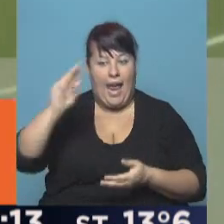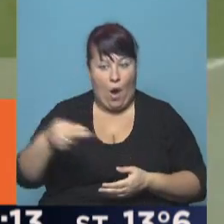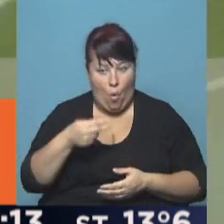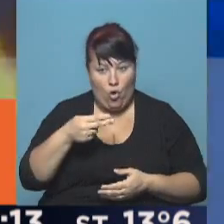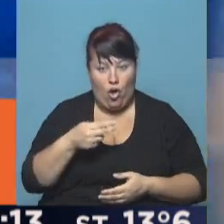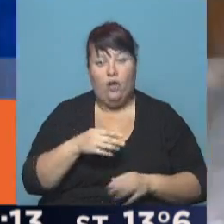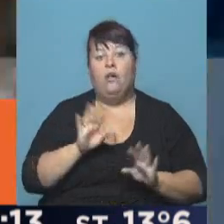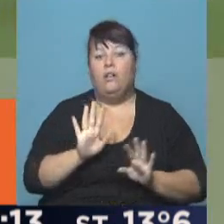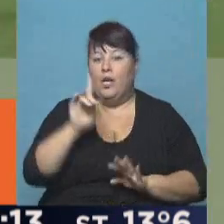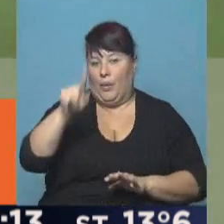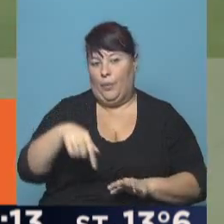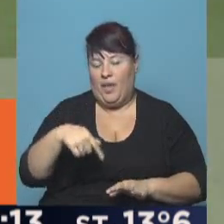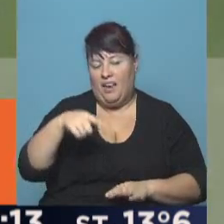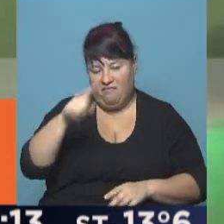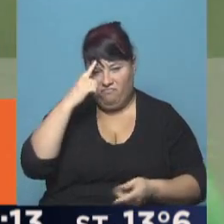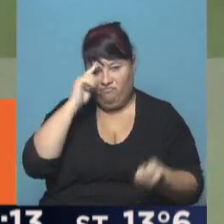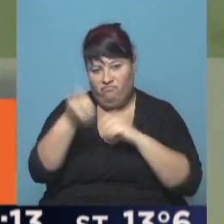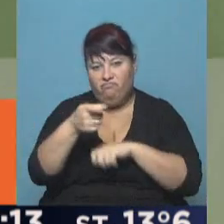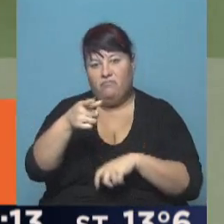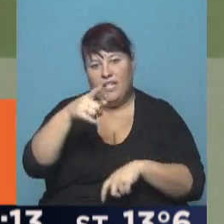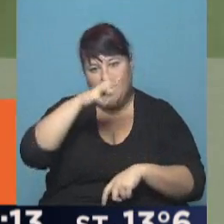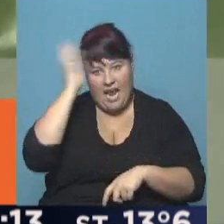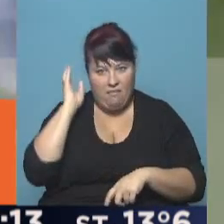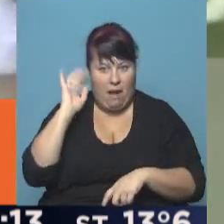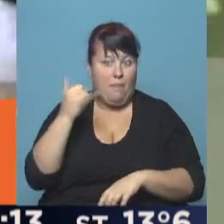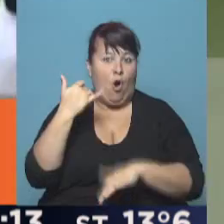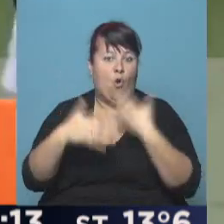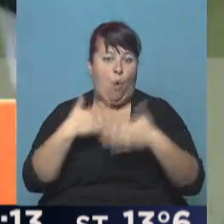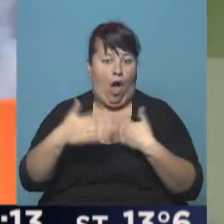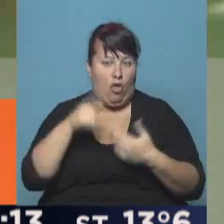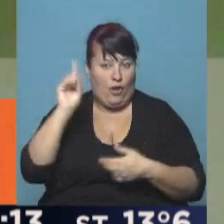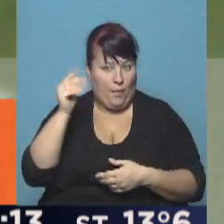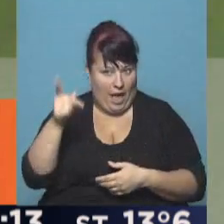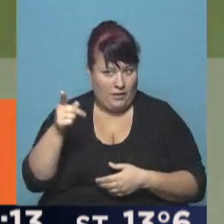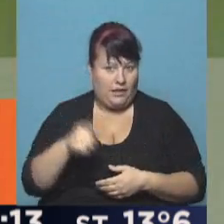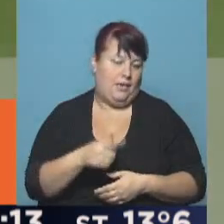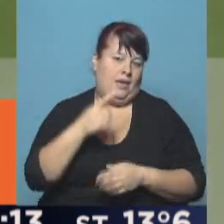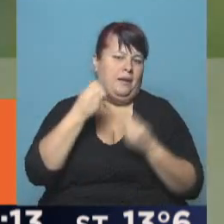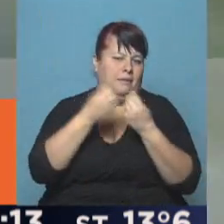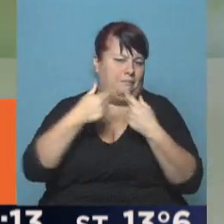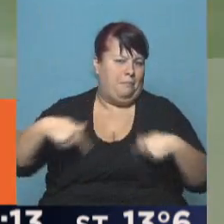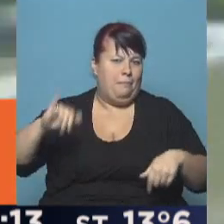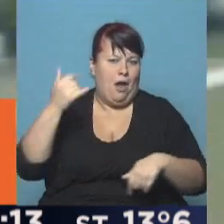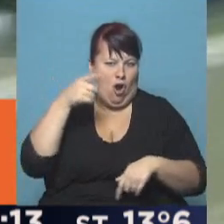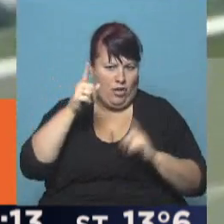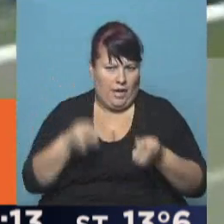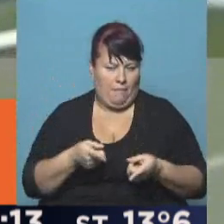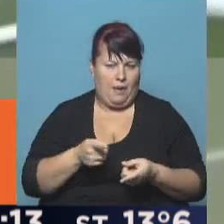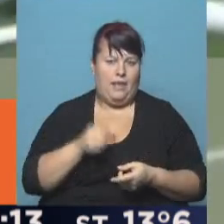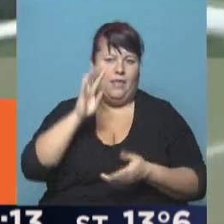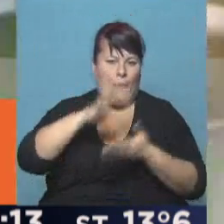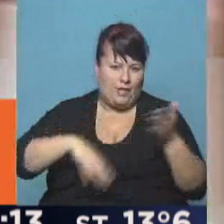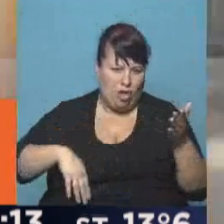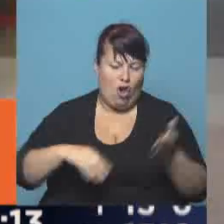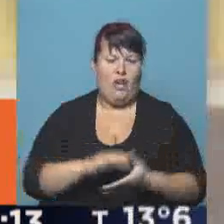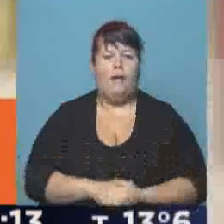euros los que hicieron cambiar la decisión del mejor jugador que tiene Brasil hoy, uno de los mejores sin ninguna duda del